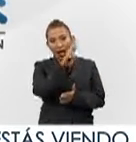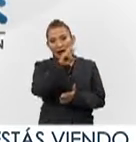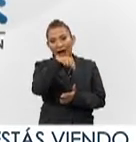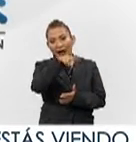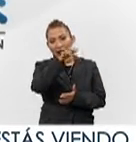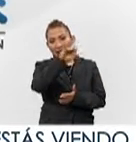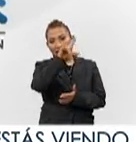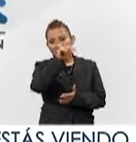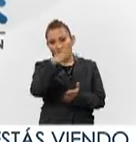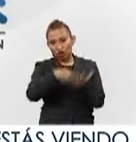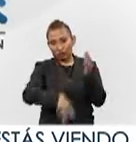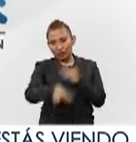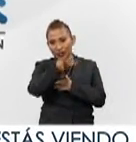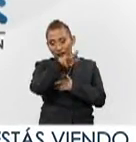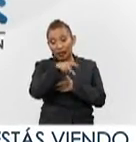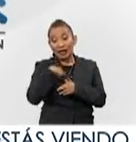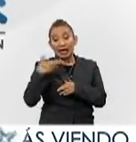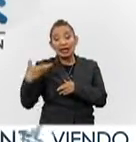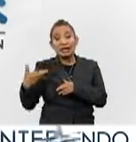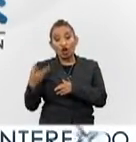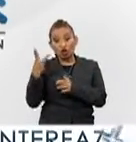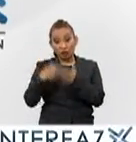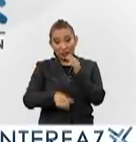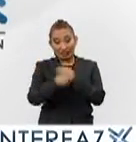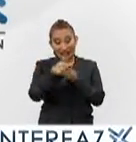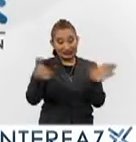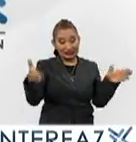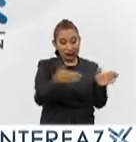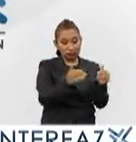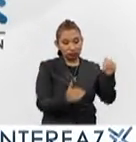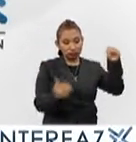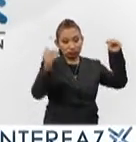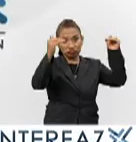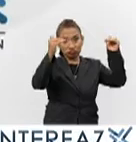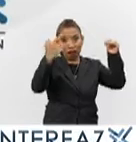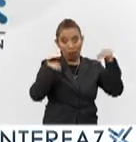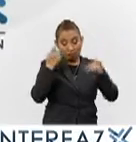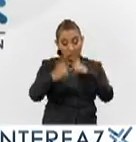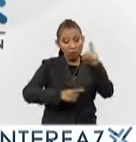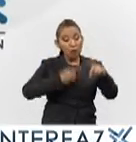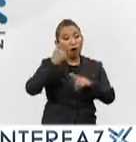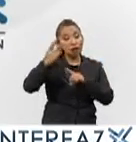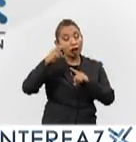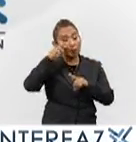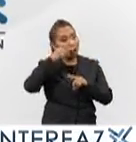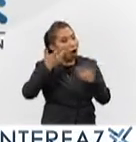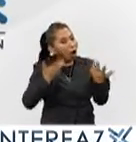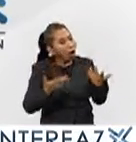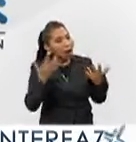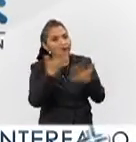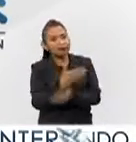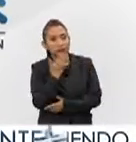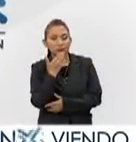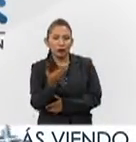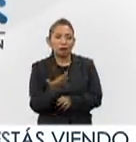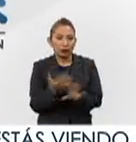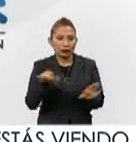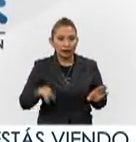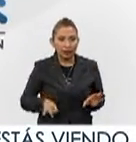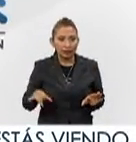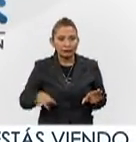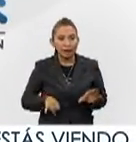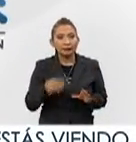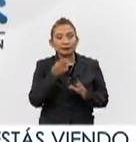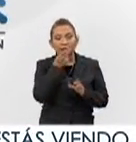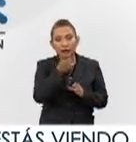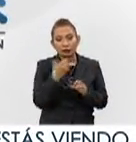2019 más lo que se hizo en los Juegos de Río 2016, estamos superando verdaderamente a nivel deportivo las expectativas. Exacto. Pues muy interesante lo que